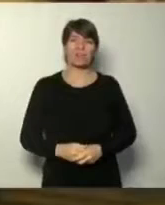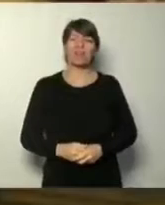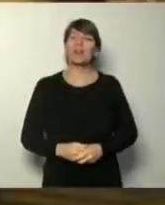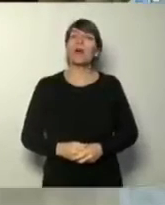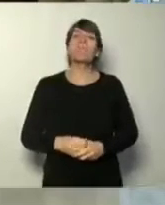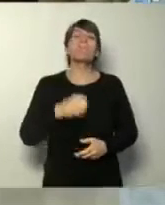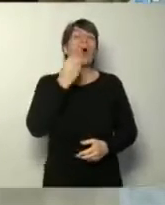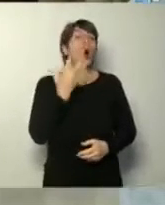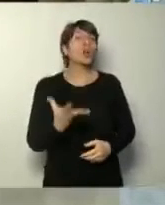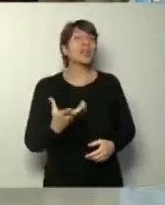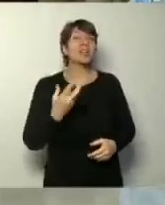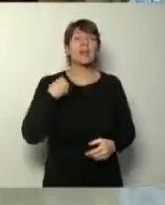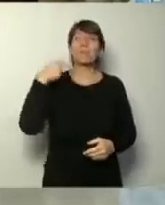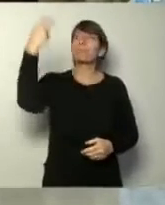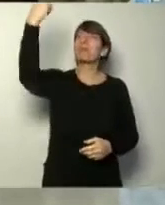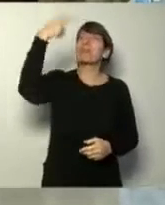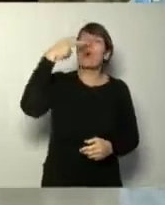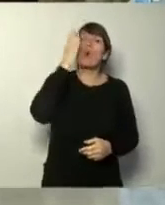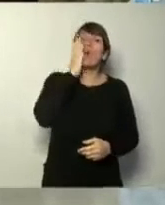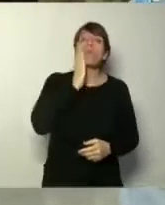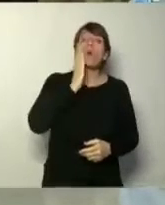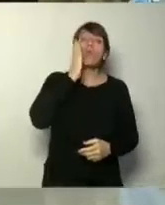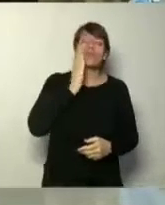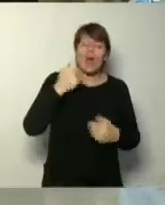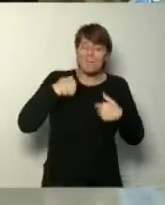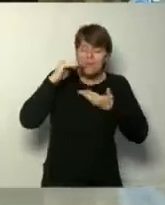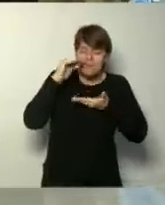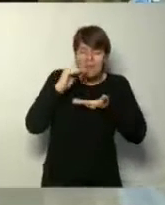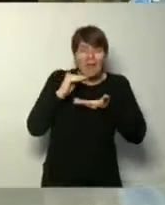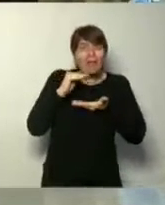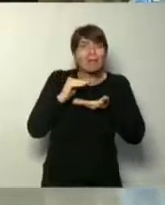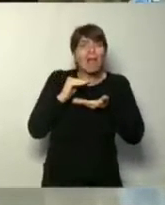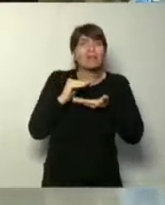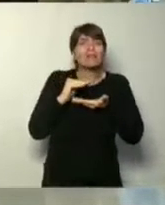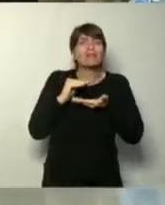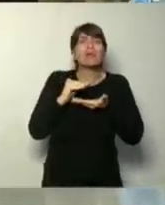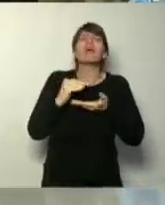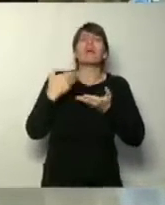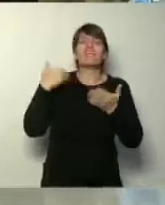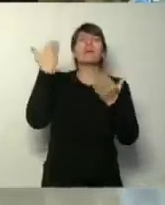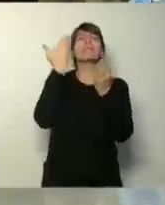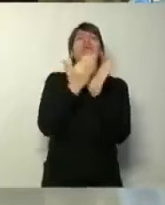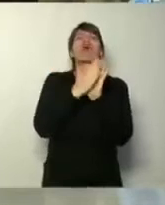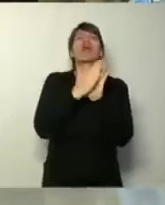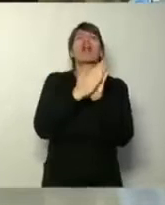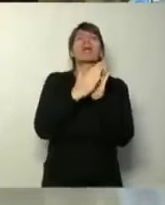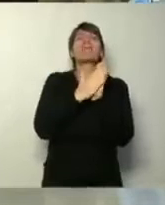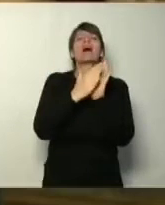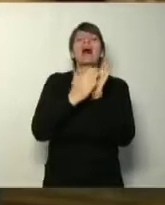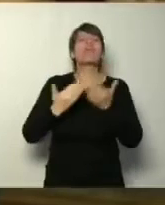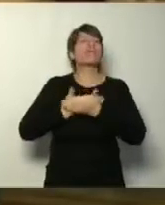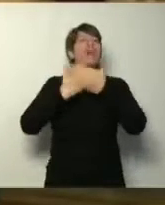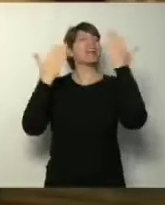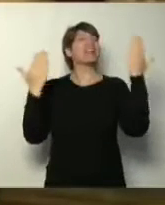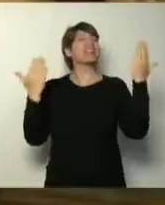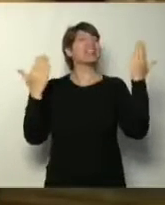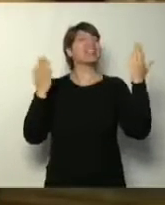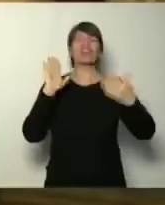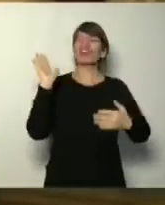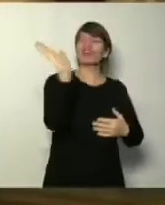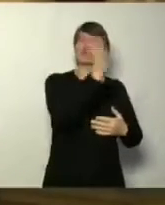Salvador, porque miró con bondad mi pequeñez, me proclamarán